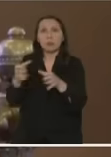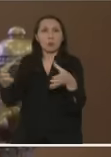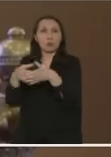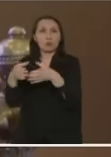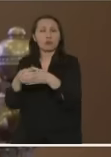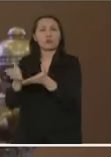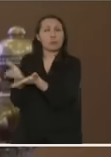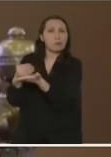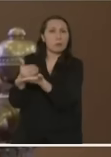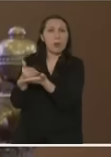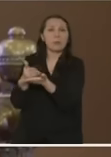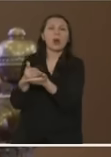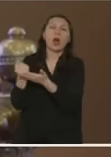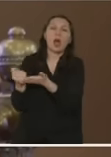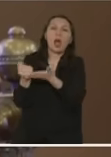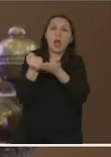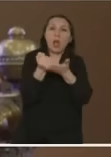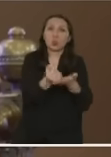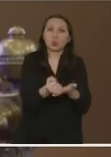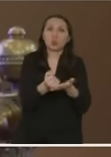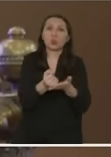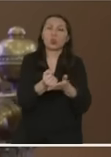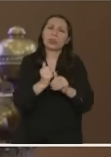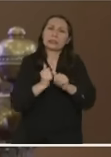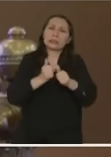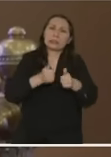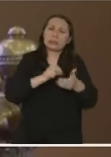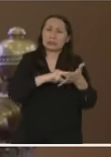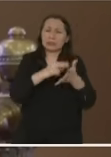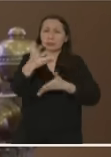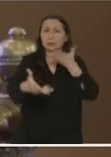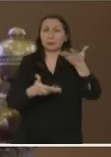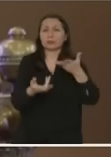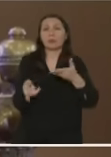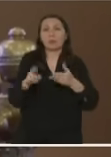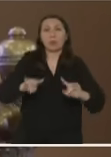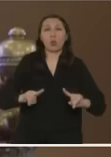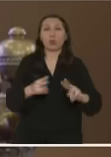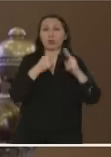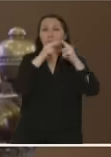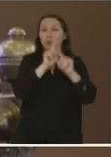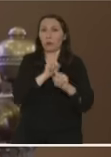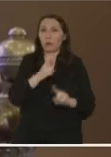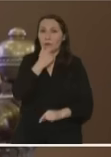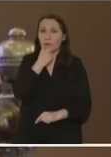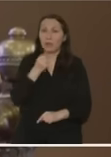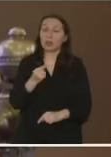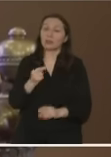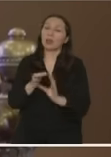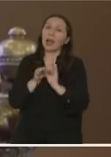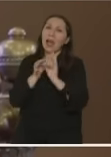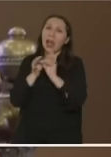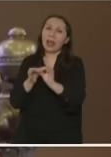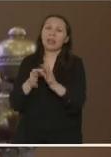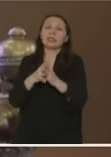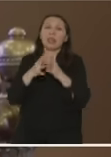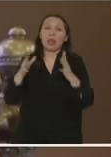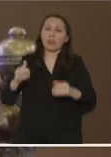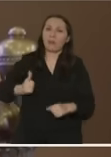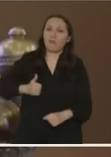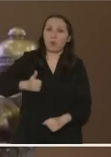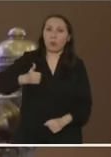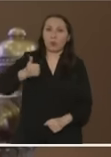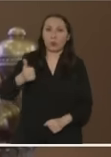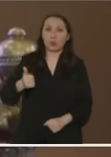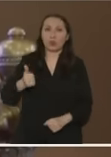organizando para colaborar en la superación de esta tragedia y en la reconstrucción, que no será fácil. Agradezco enormemente esa